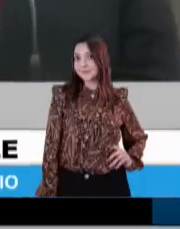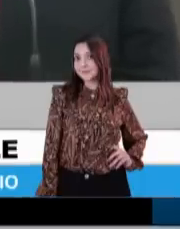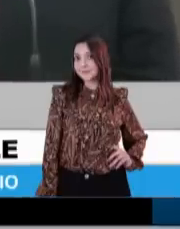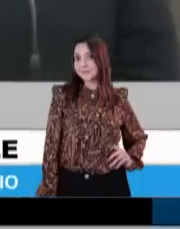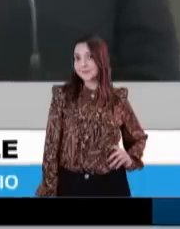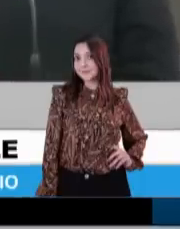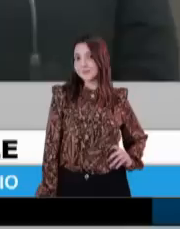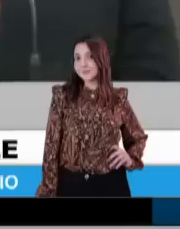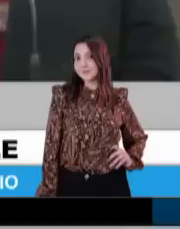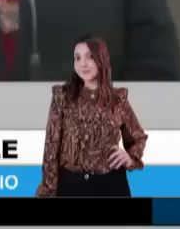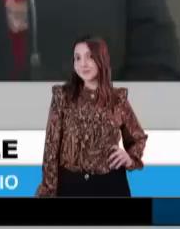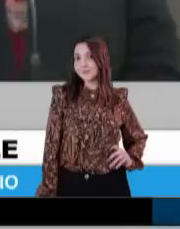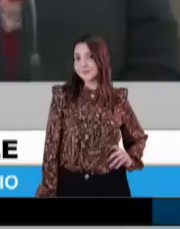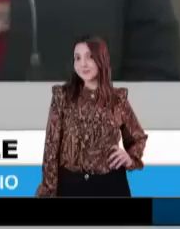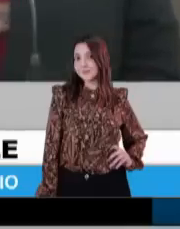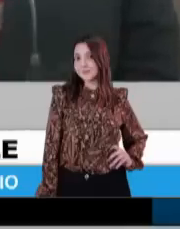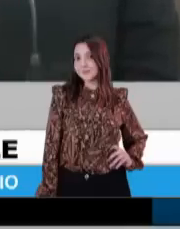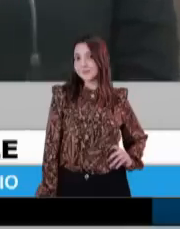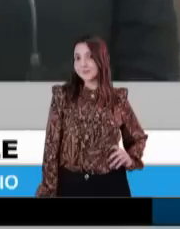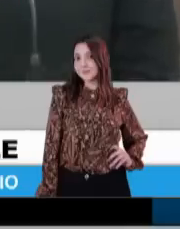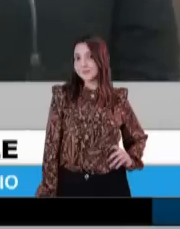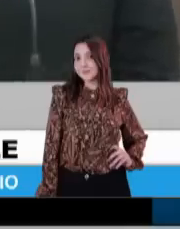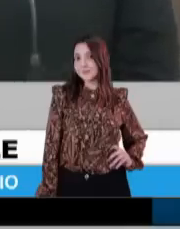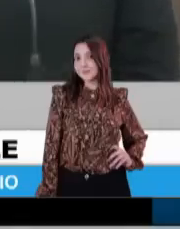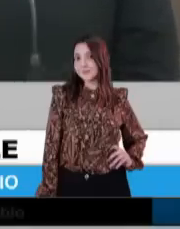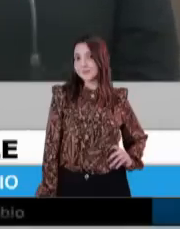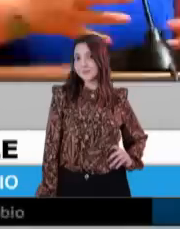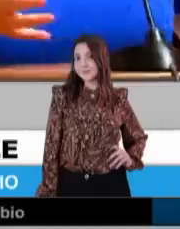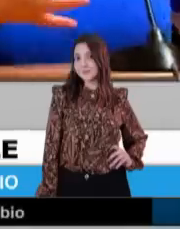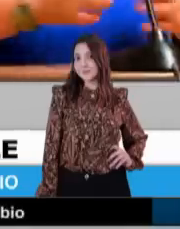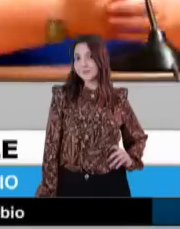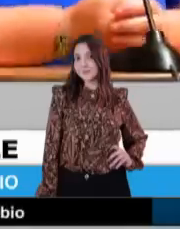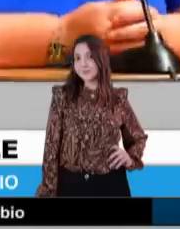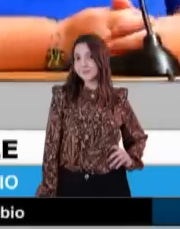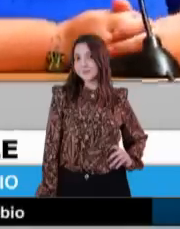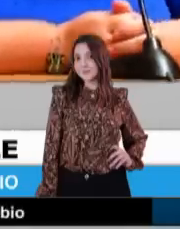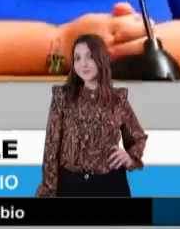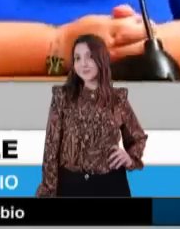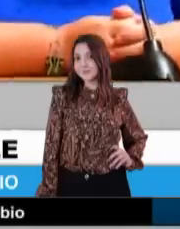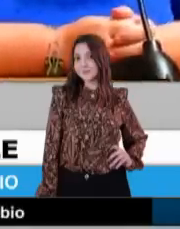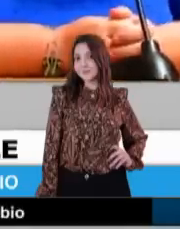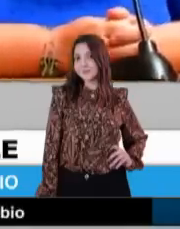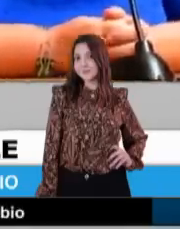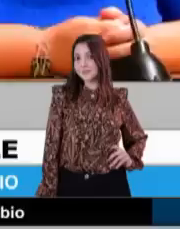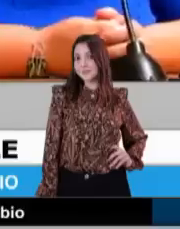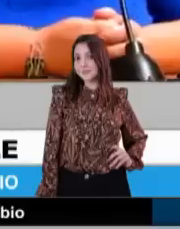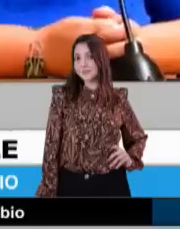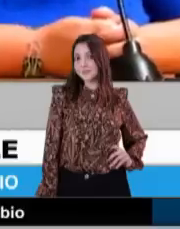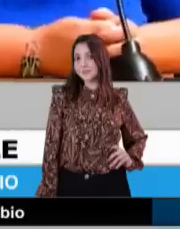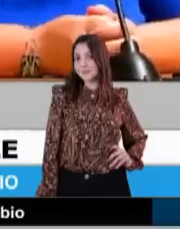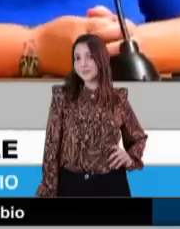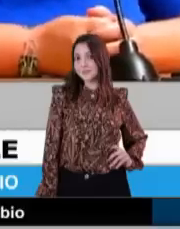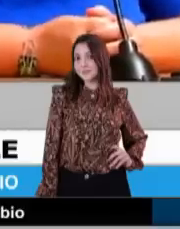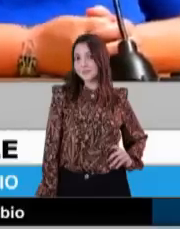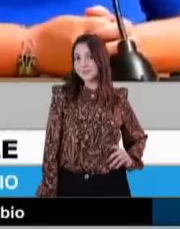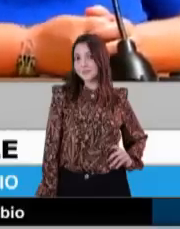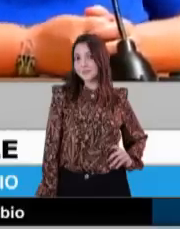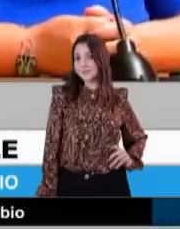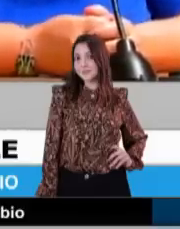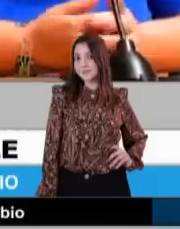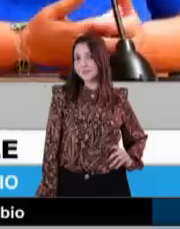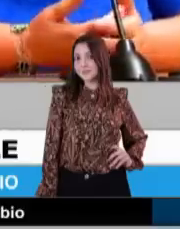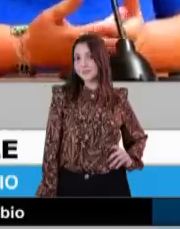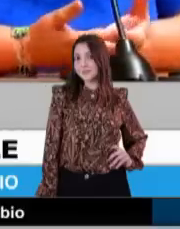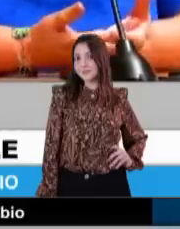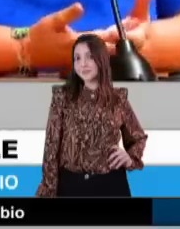Es que, mira, esto se hizo para perjudicar la gira de Gabriel Boric a Estados Unidos, por eso se da a conocer exactamente el 19 de